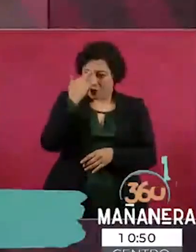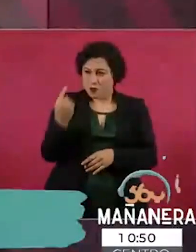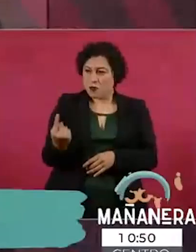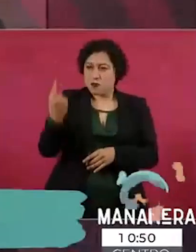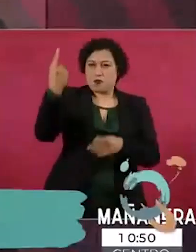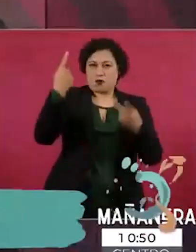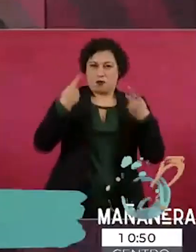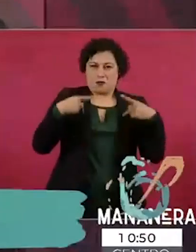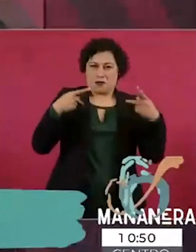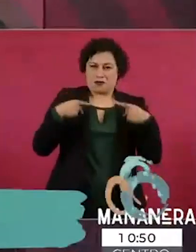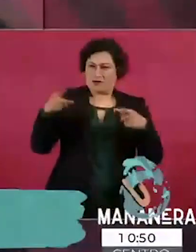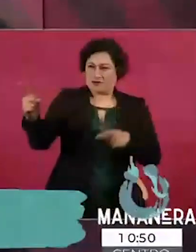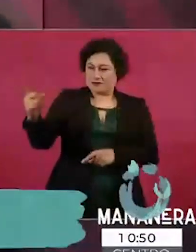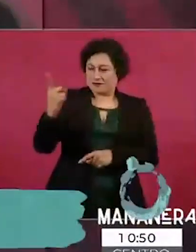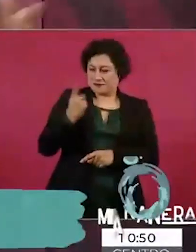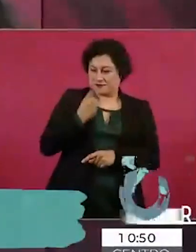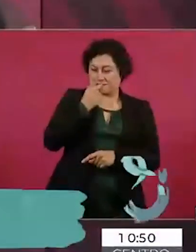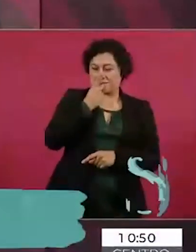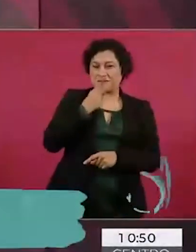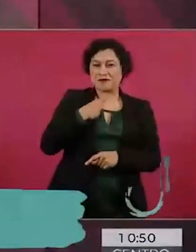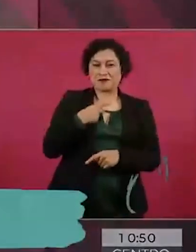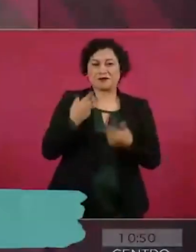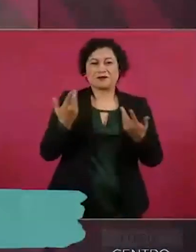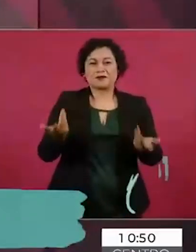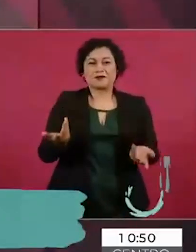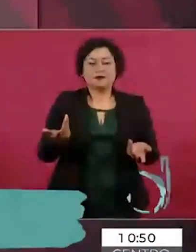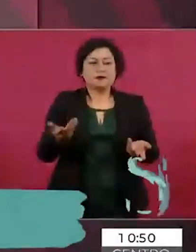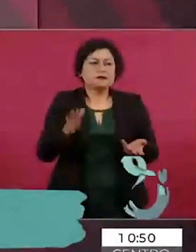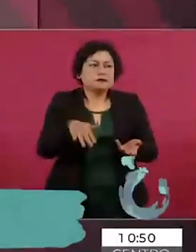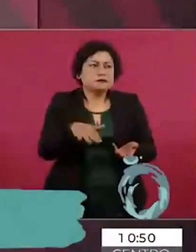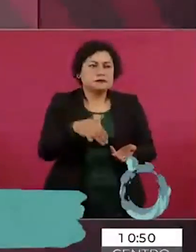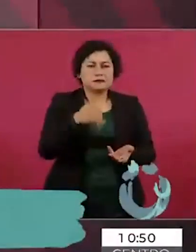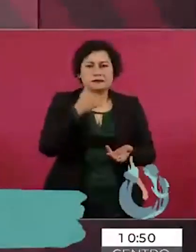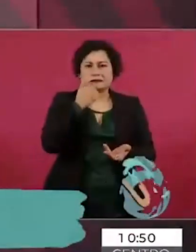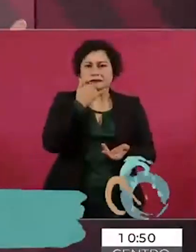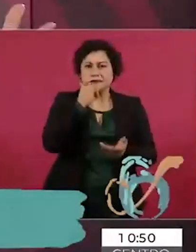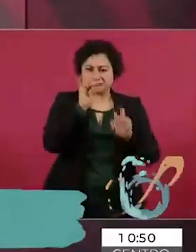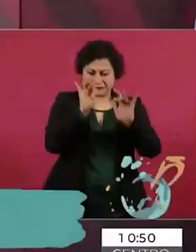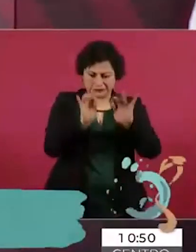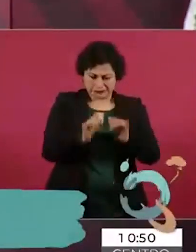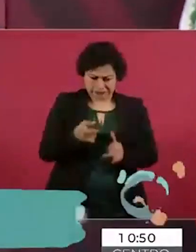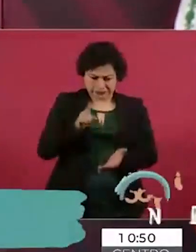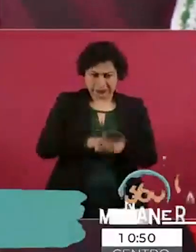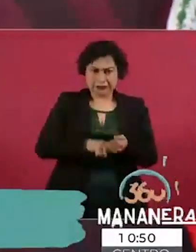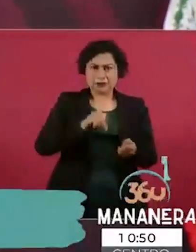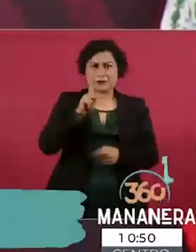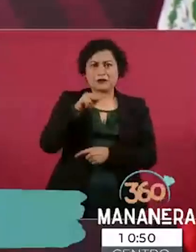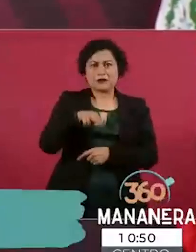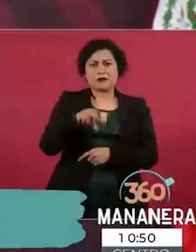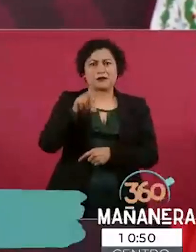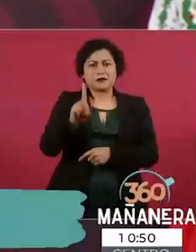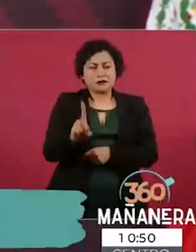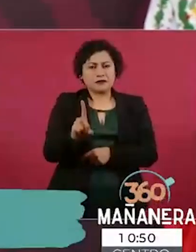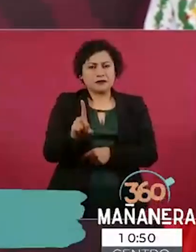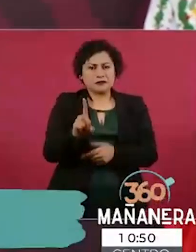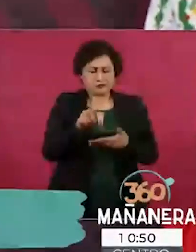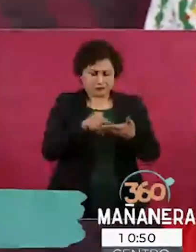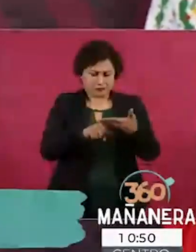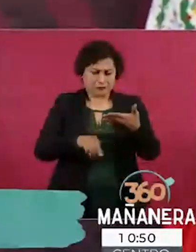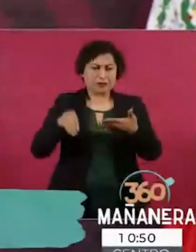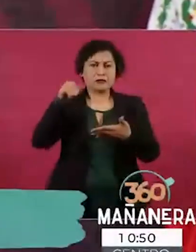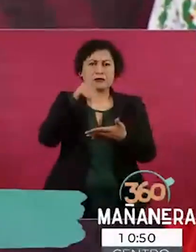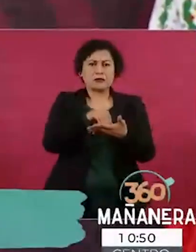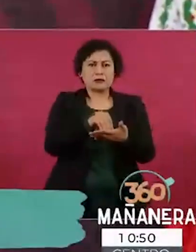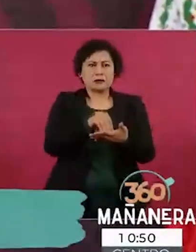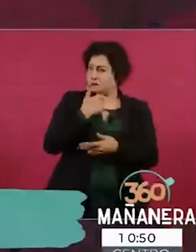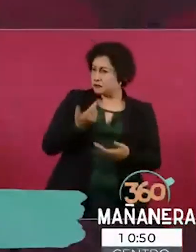dijo este es que cómo vamos a poner en el plan que vamos a enviar al congreso que el principal problema de